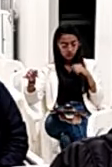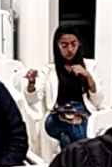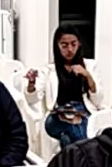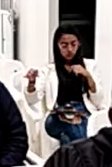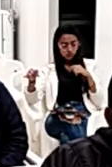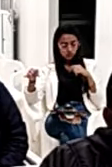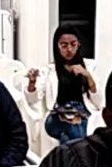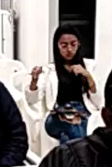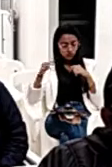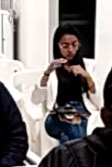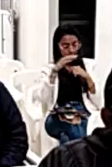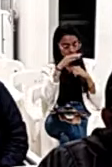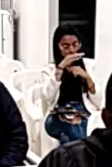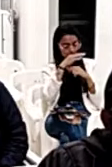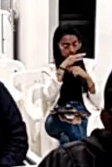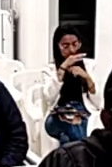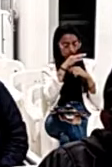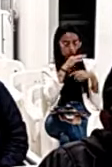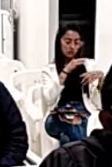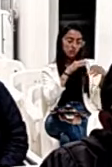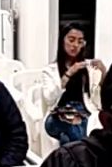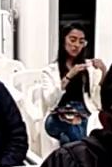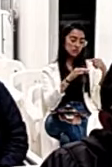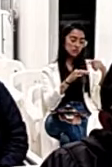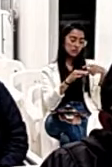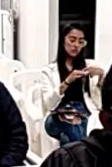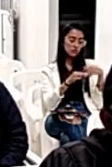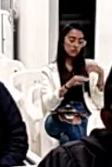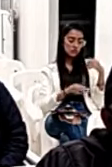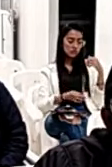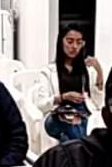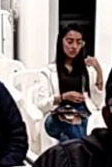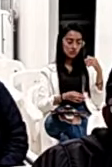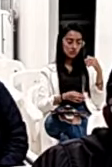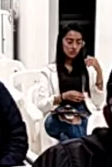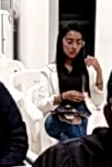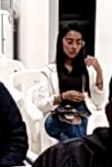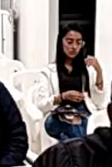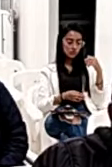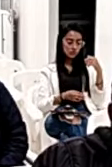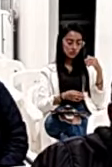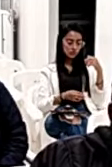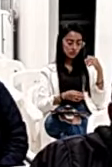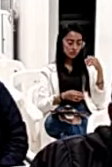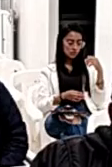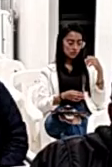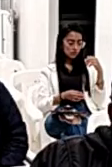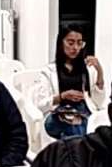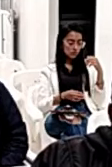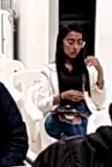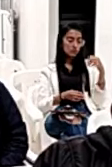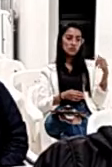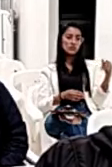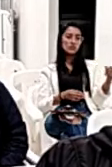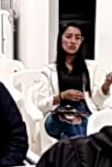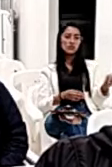antemano, ustedes, a través de la cultura de alcantarillado de Facatativá, ¿ustedes qué han pensado a futuro de la selva hacia